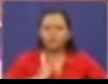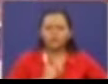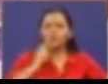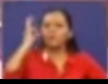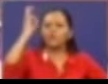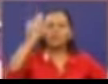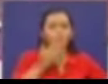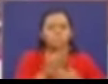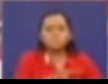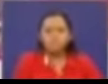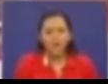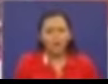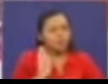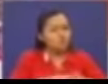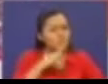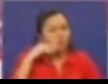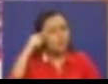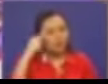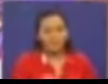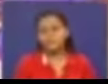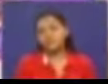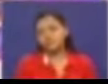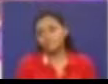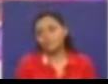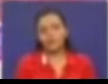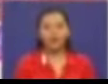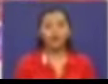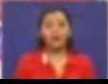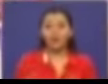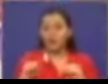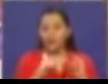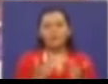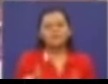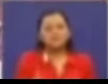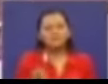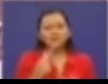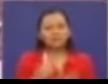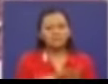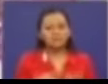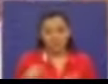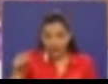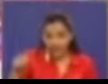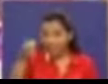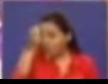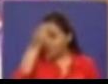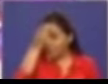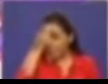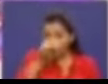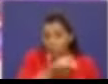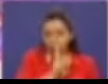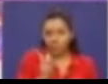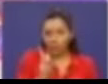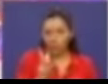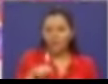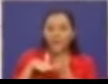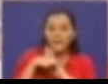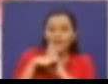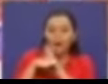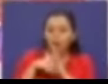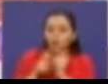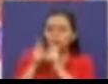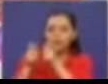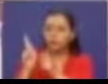las futuras generaciones. Lo que pasa es que esa deuda ya no es para salvataje bancario de banqueros pillos, sino